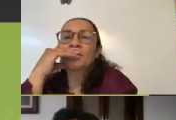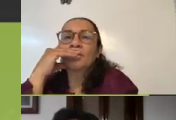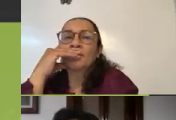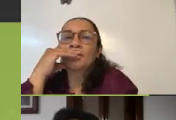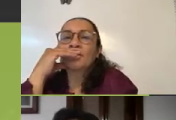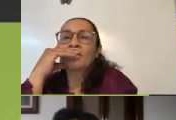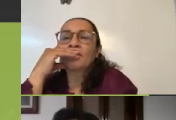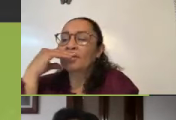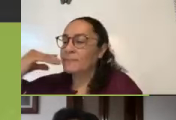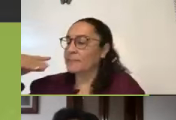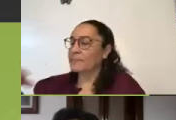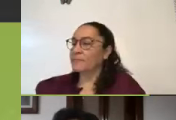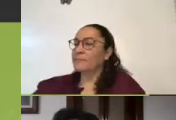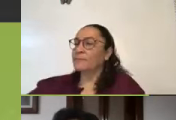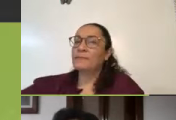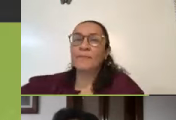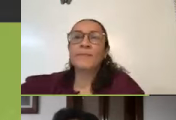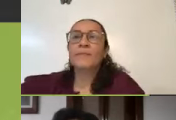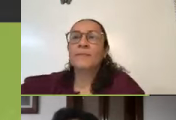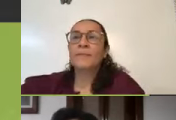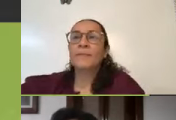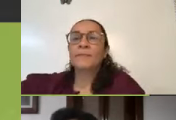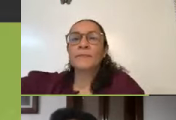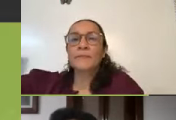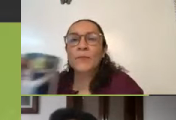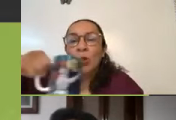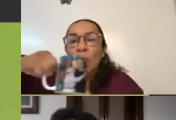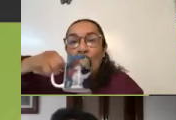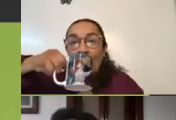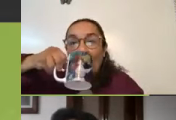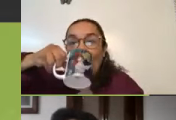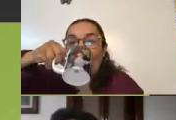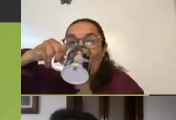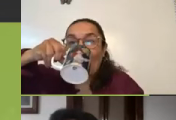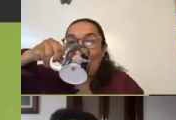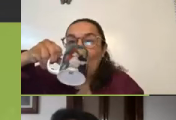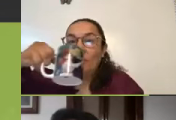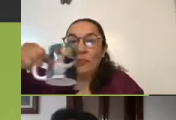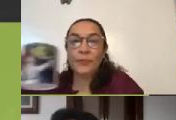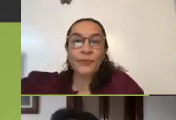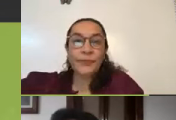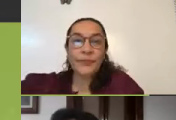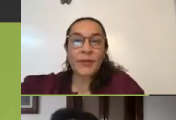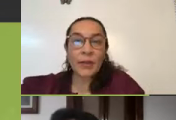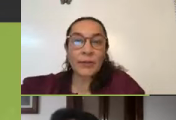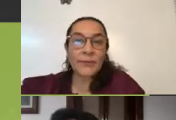que se obtenga el pago de la totalidad de créditos fiscales vinculados a dicho vehículo.